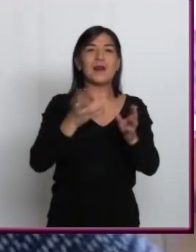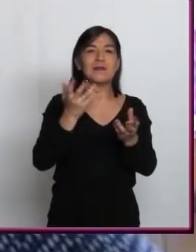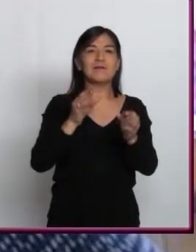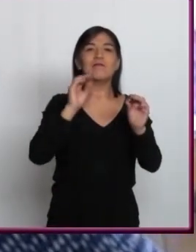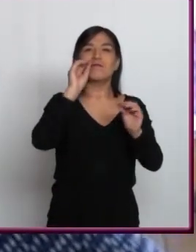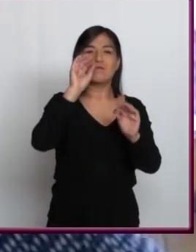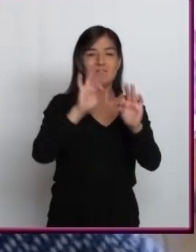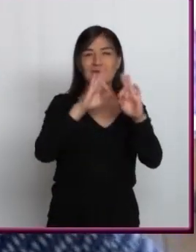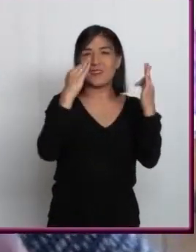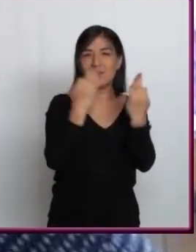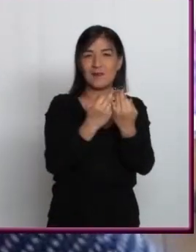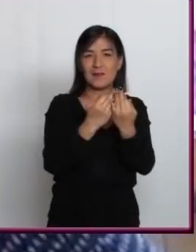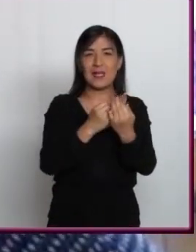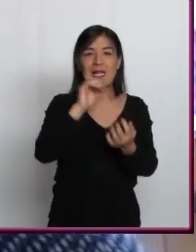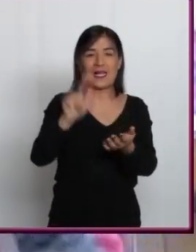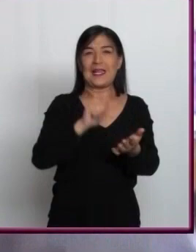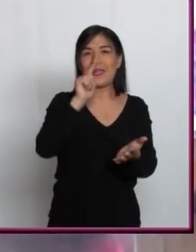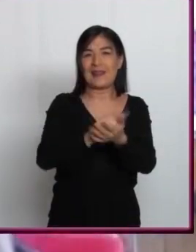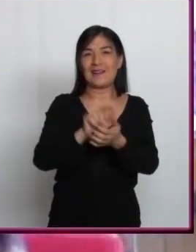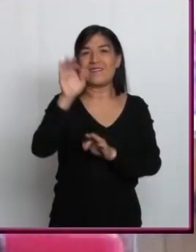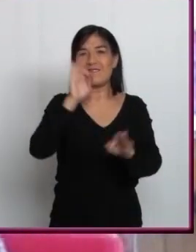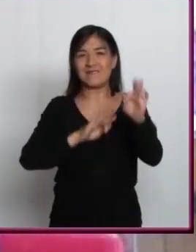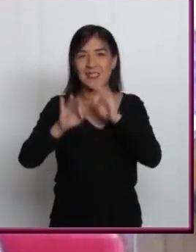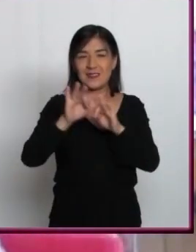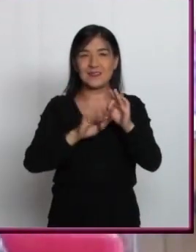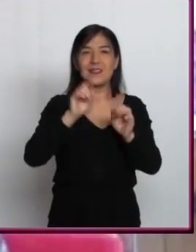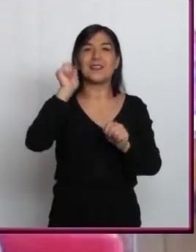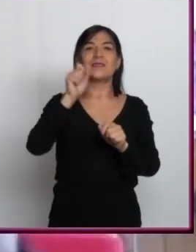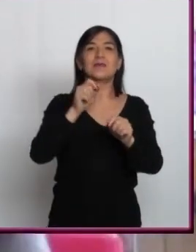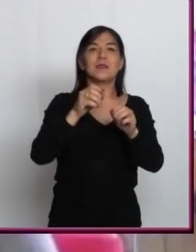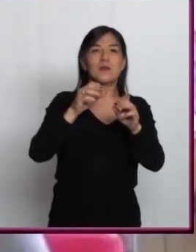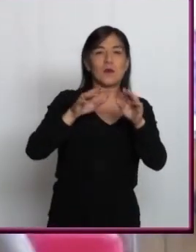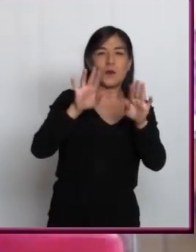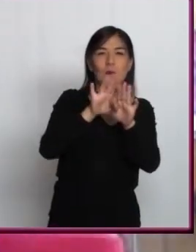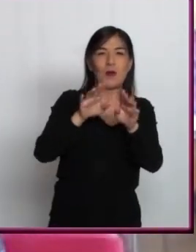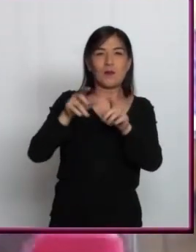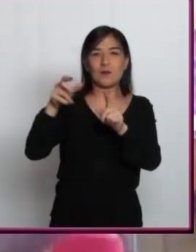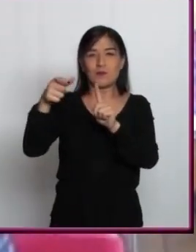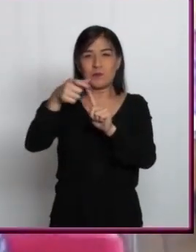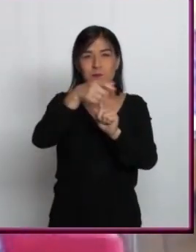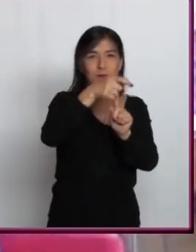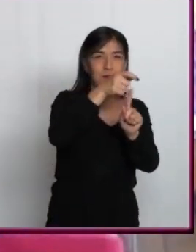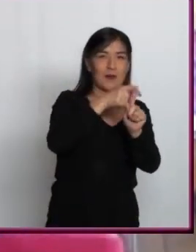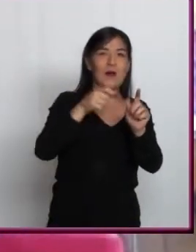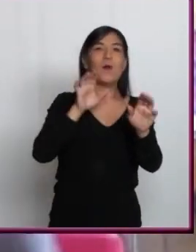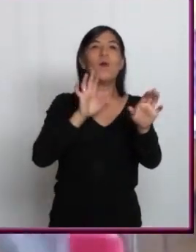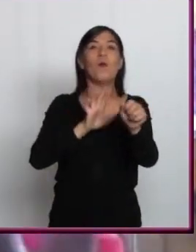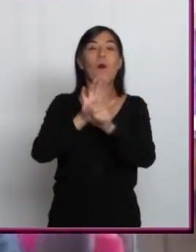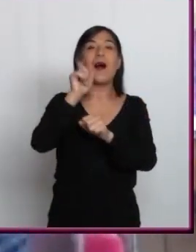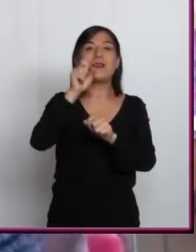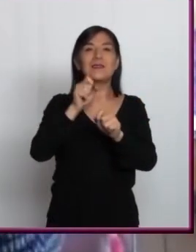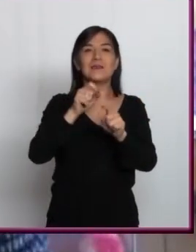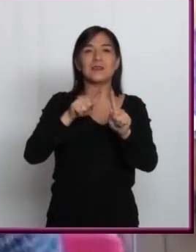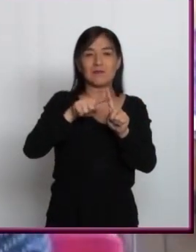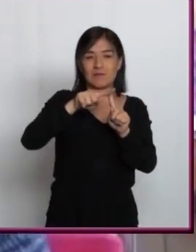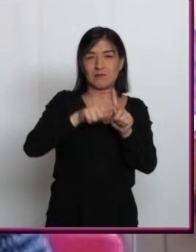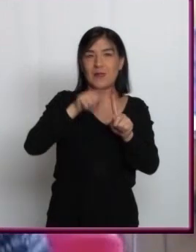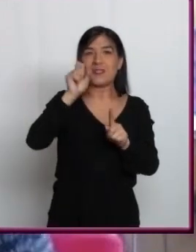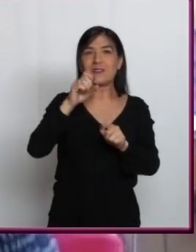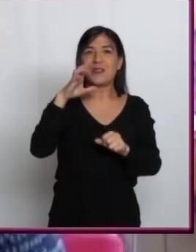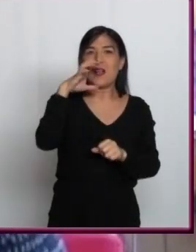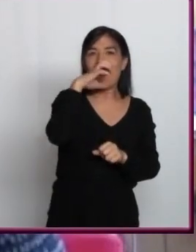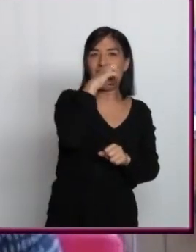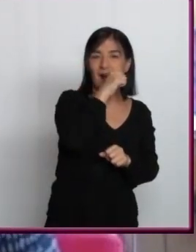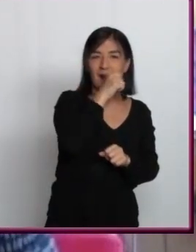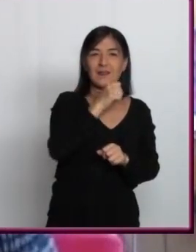planetaria que incluyen, por ejemplo, leyes de física acerca de cómo es la gravedad, cómo es la transferencia de calor y que nos permiten saber qué tan